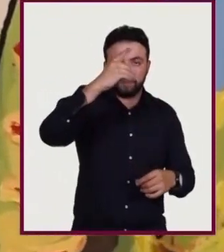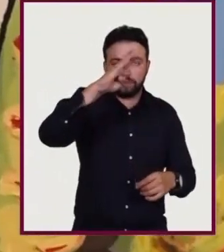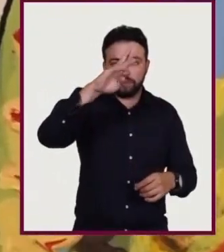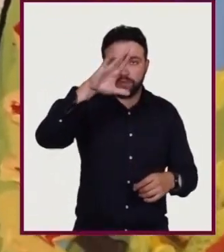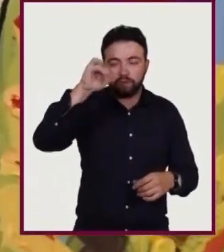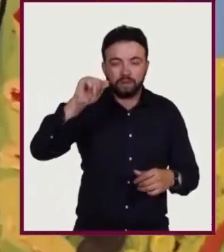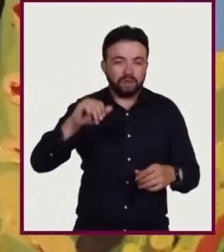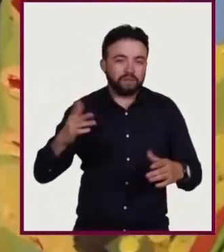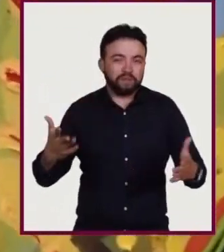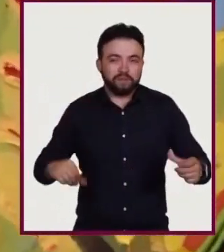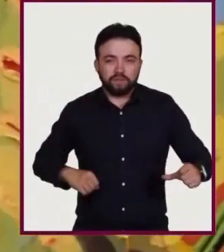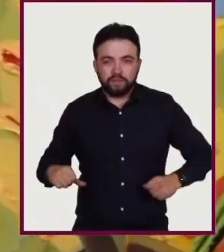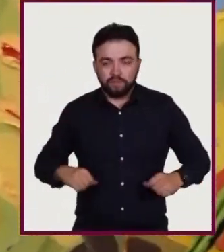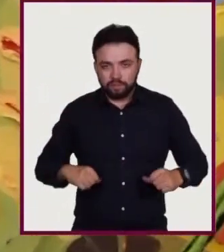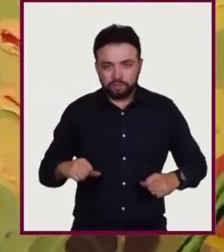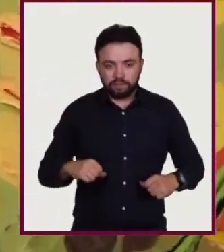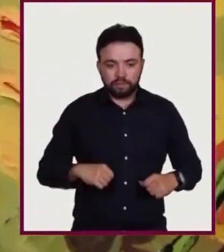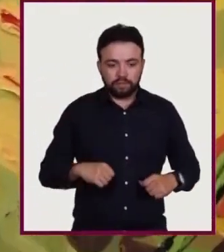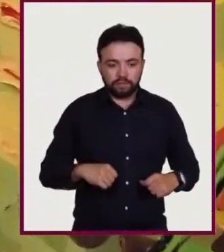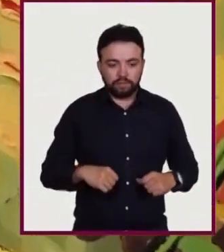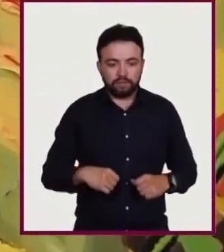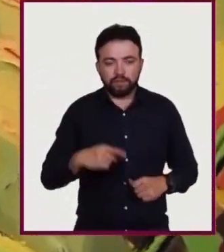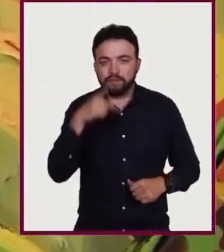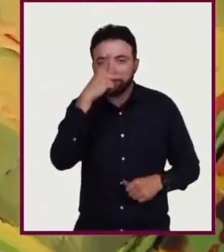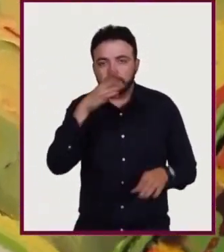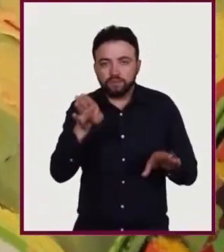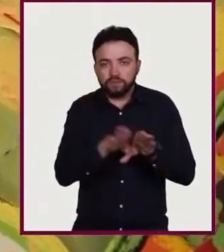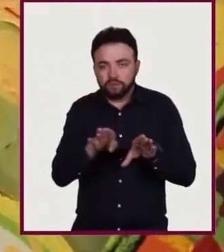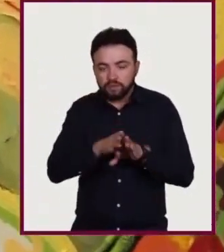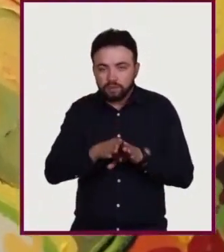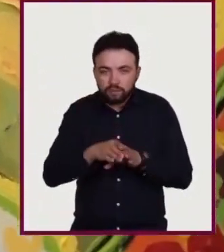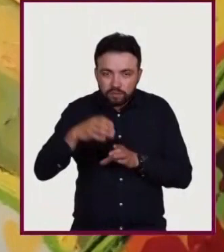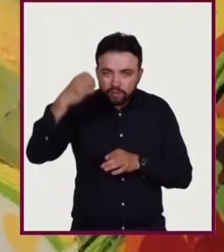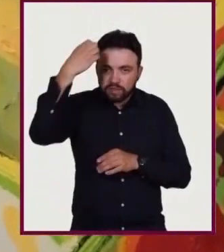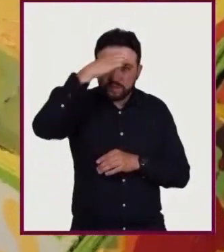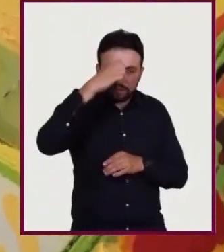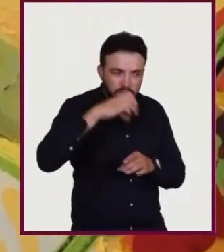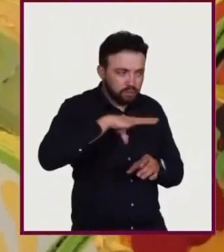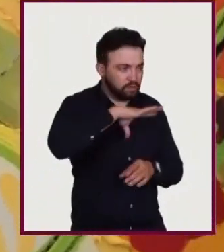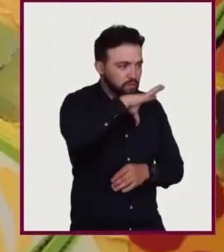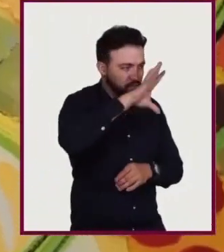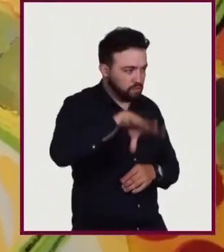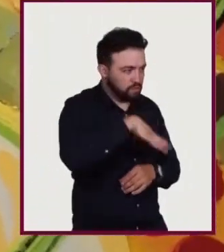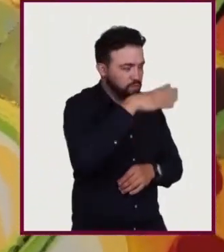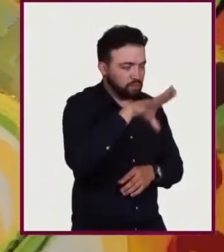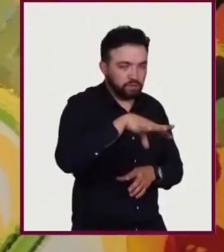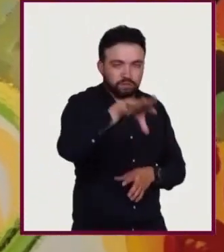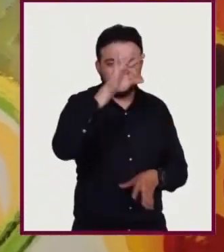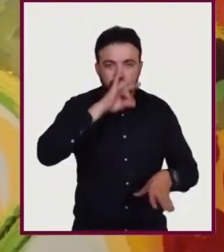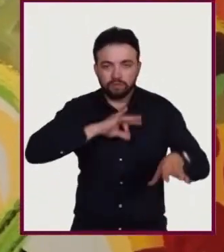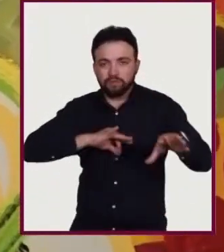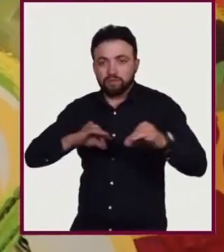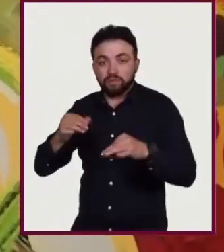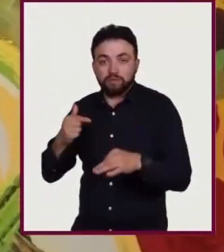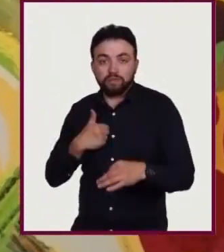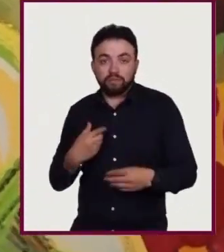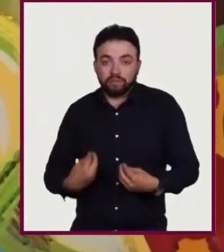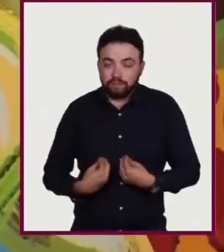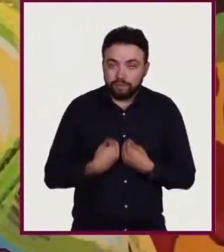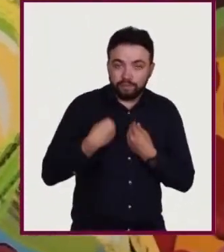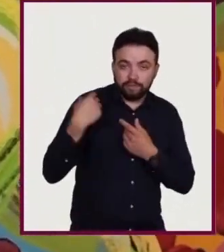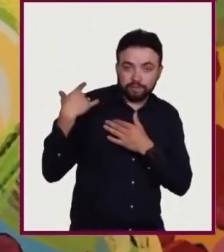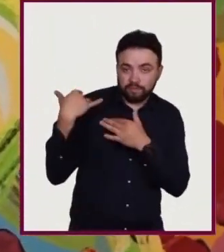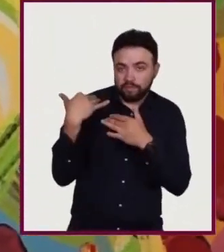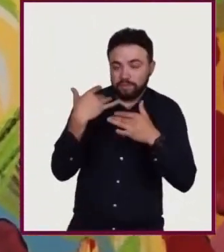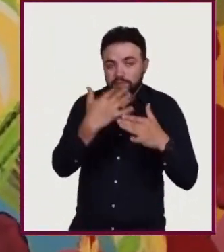de esta exploración o representación de lo que me tocó vivir, como decía, y